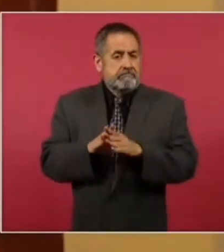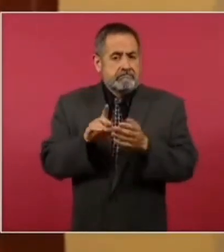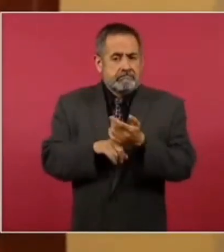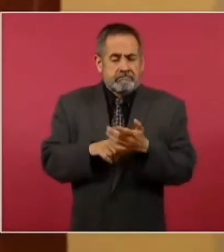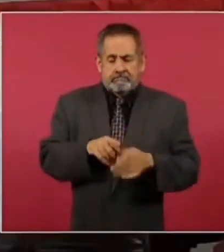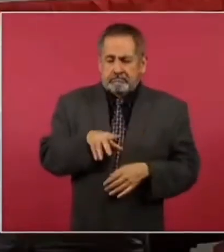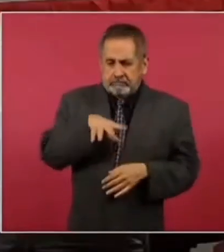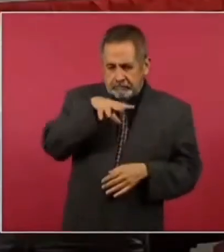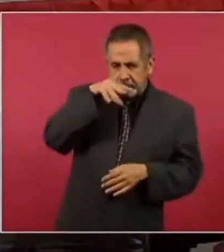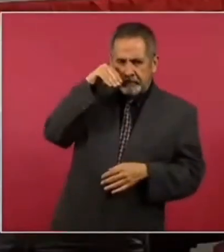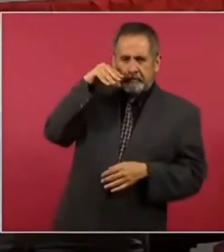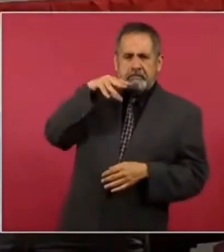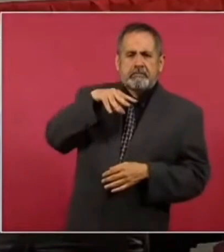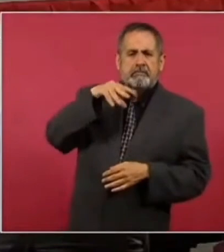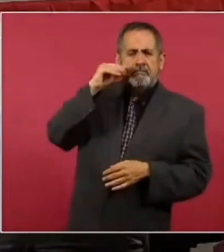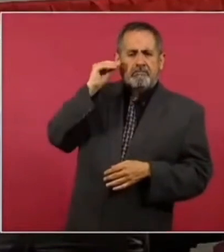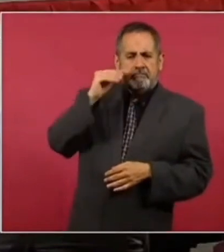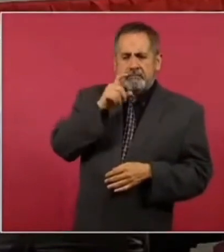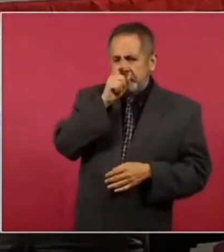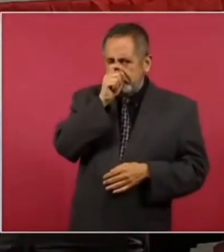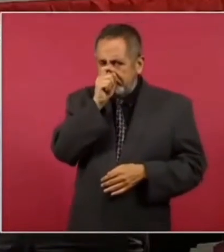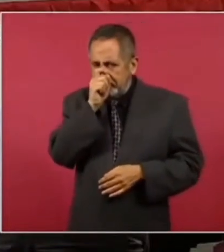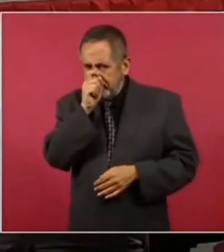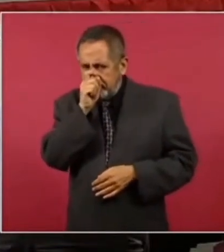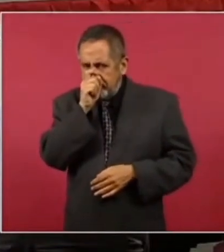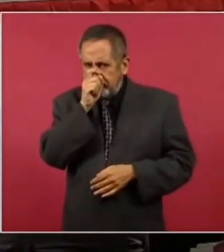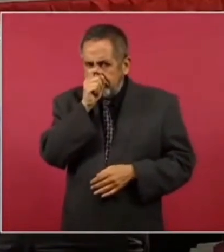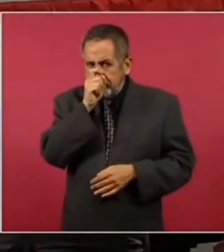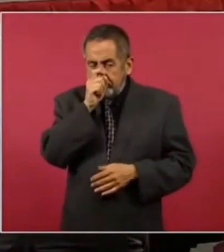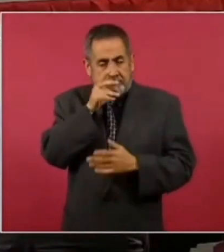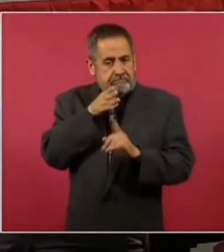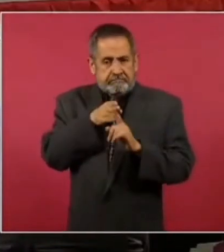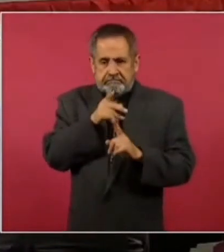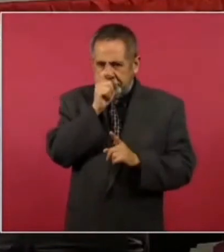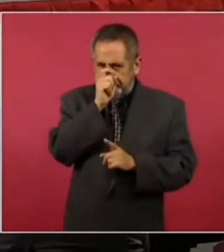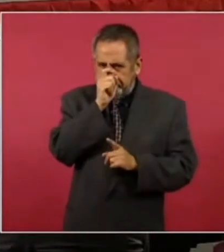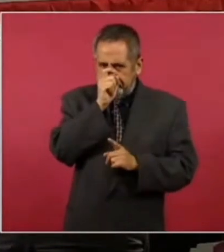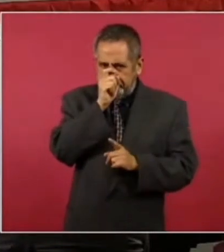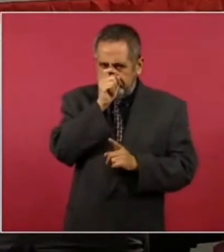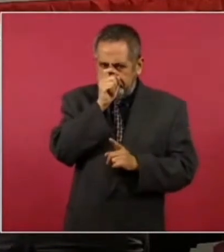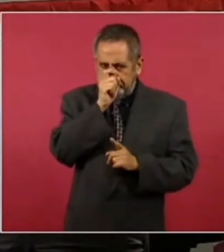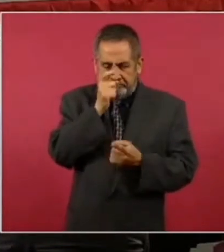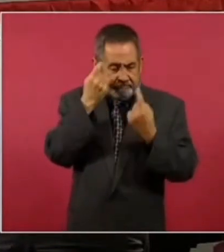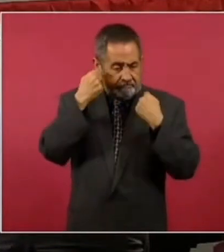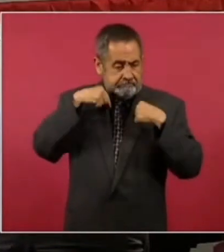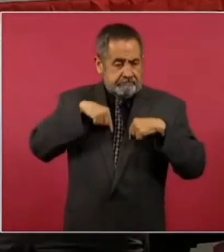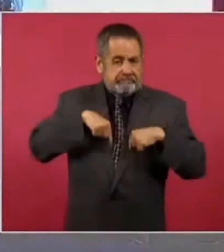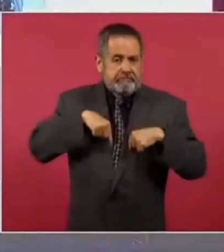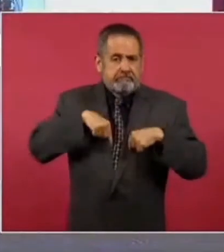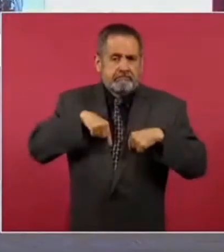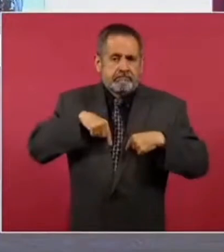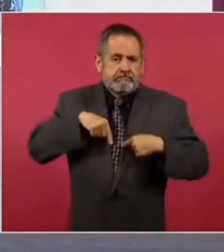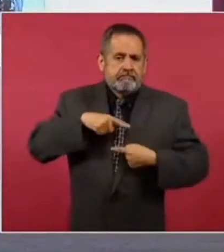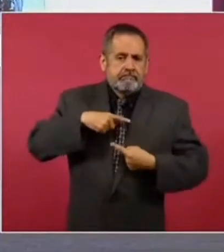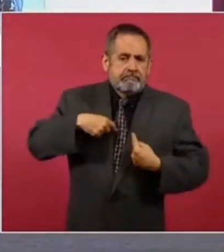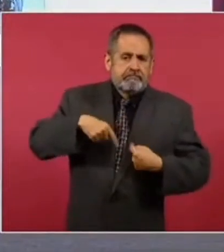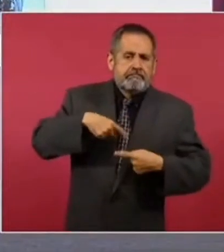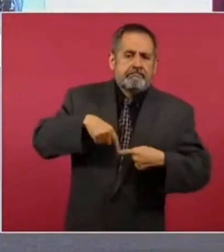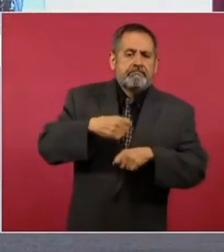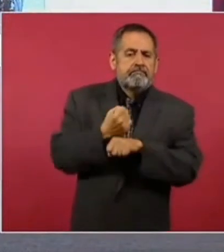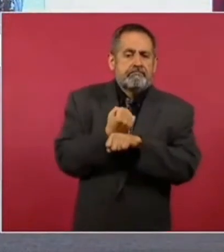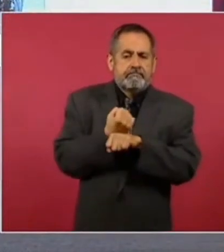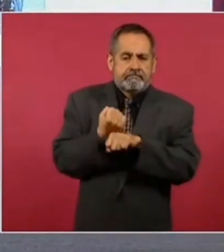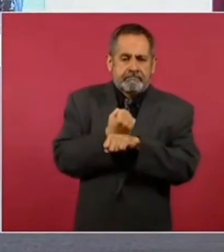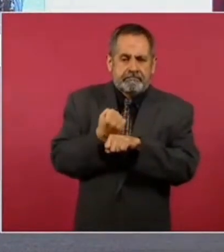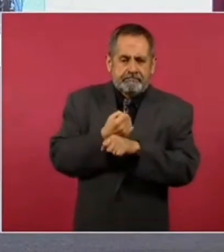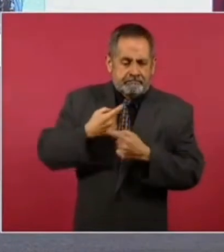por aspiración, por respirarlo de manera directa, y eso finalmente pasa a la sangre y estos productos dañan